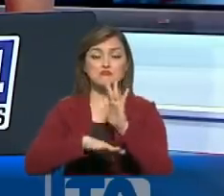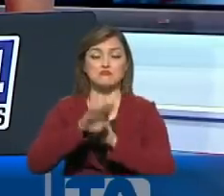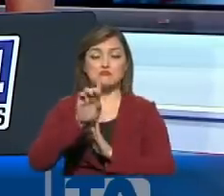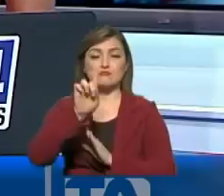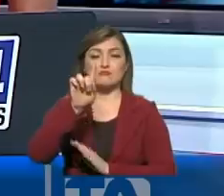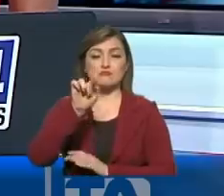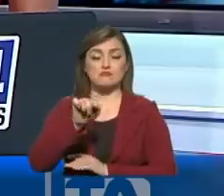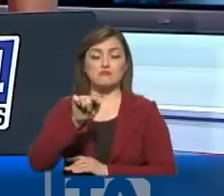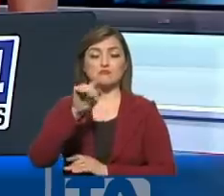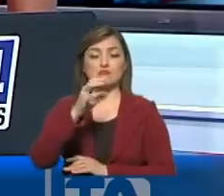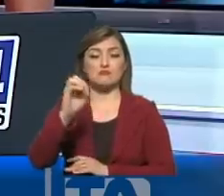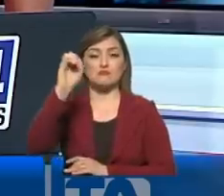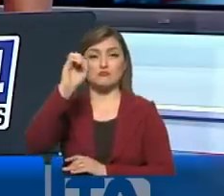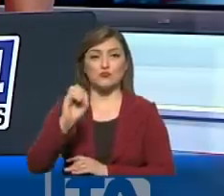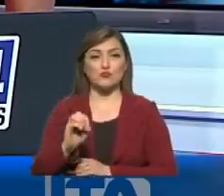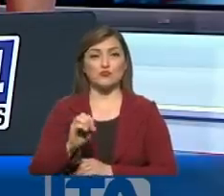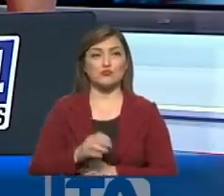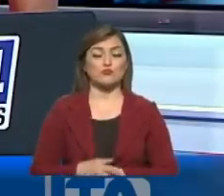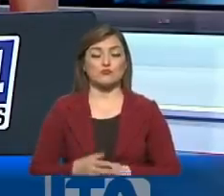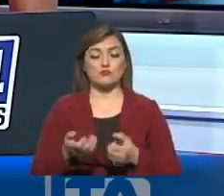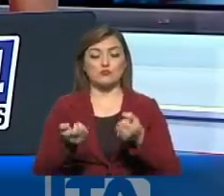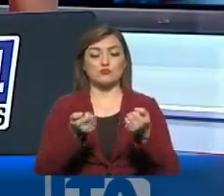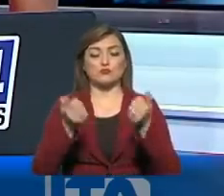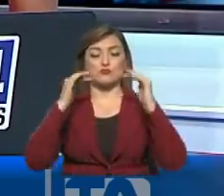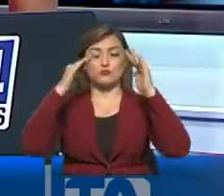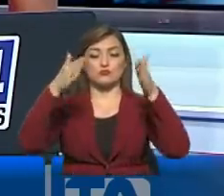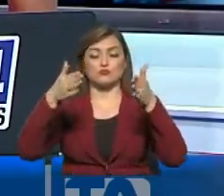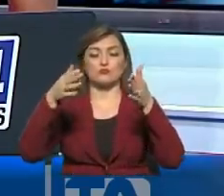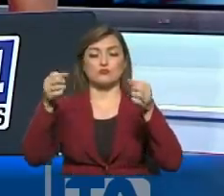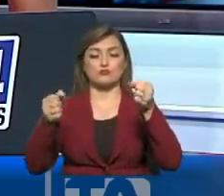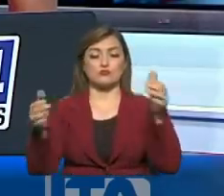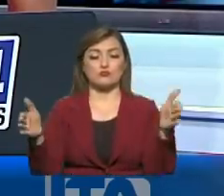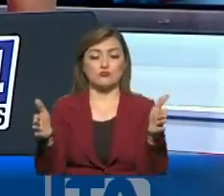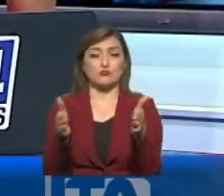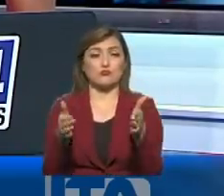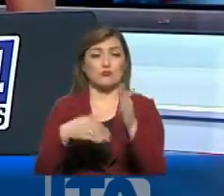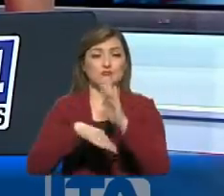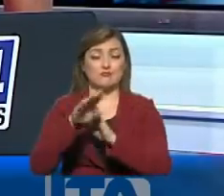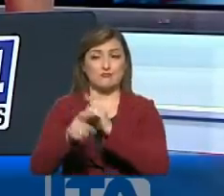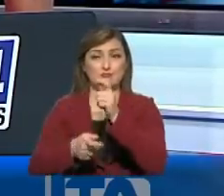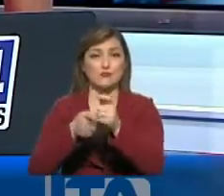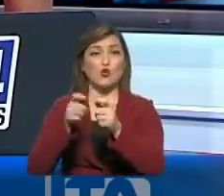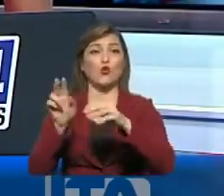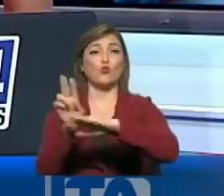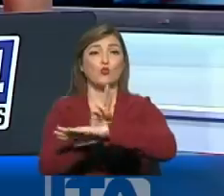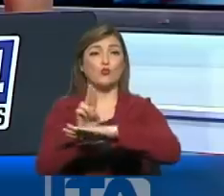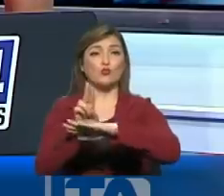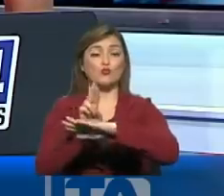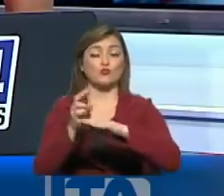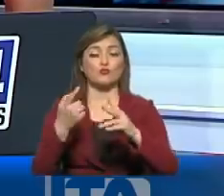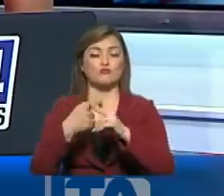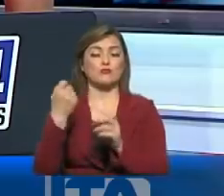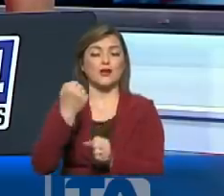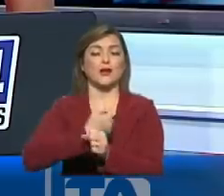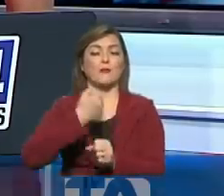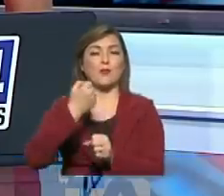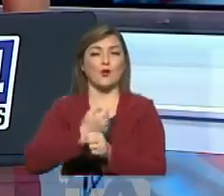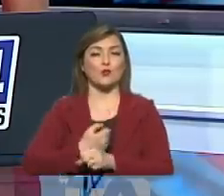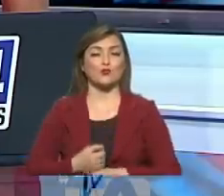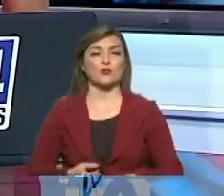de 1000%. Los camiones y los carros livianos son los más comercializados para utilizarlos como herramientas de